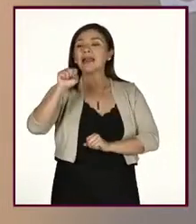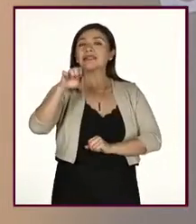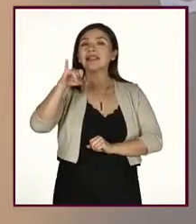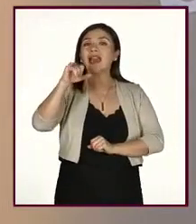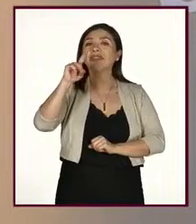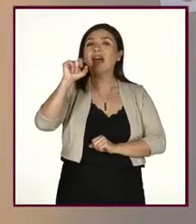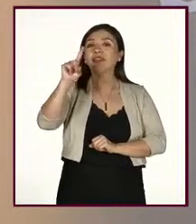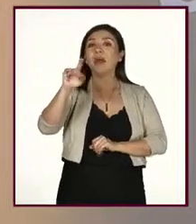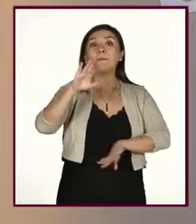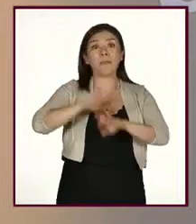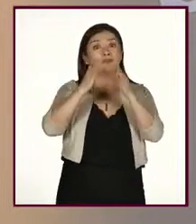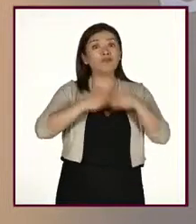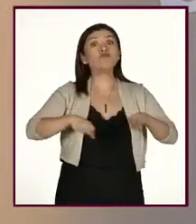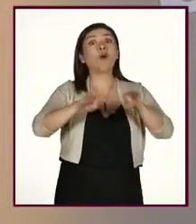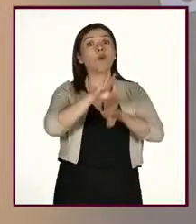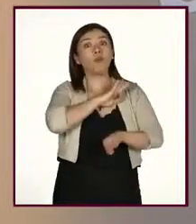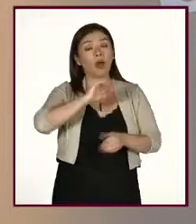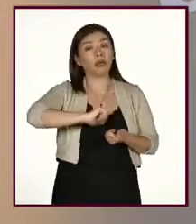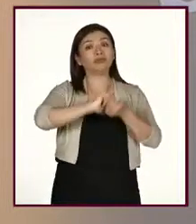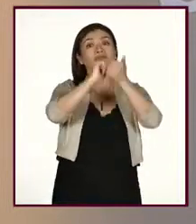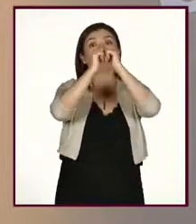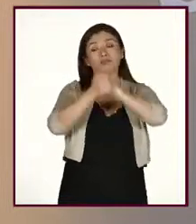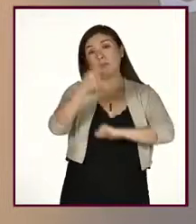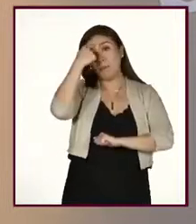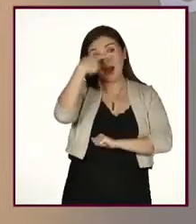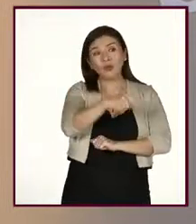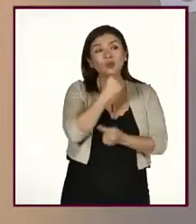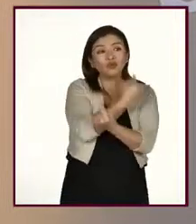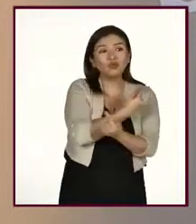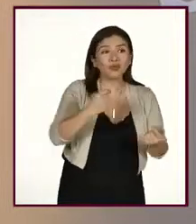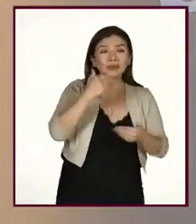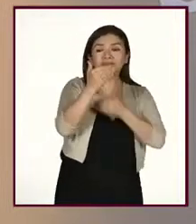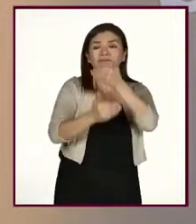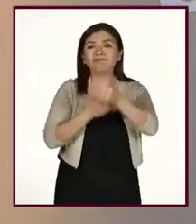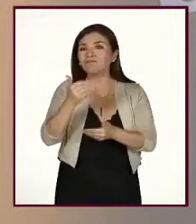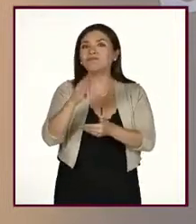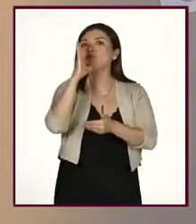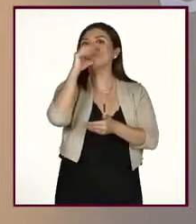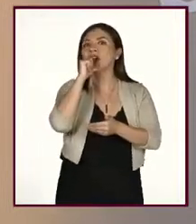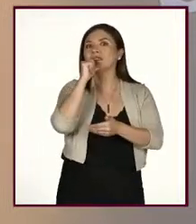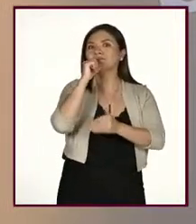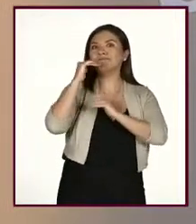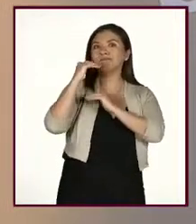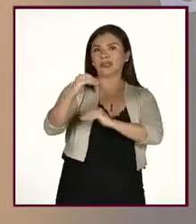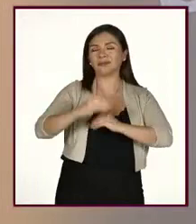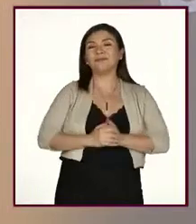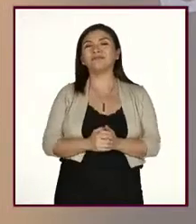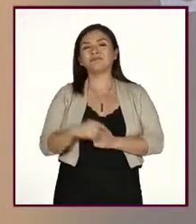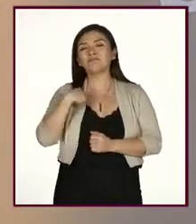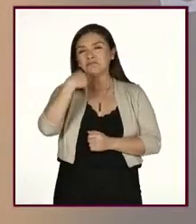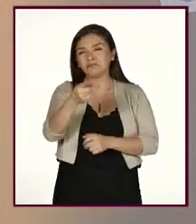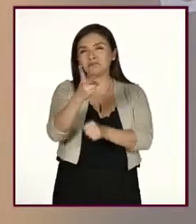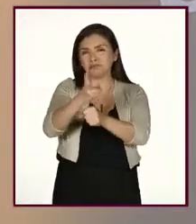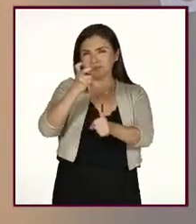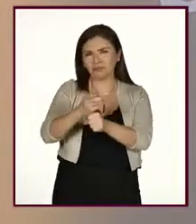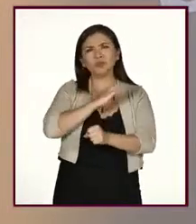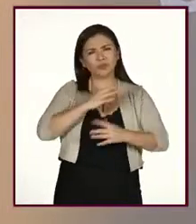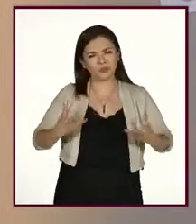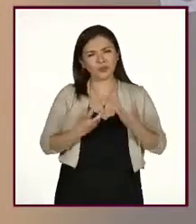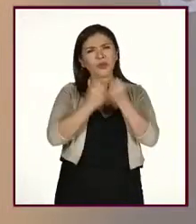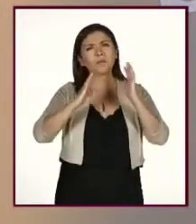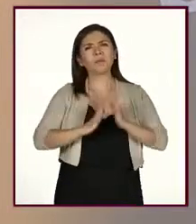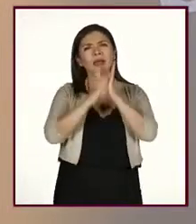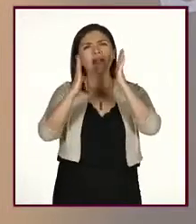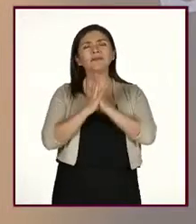de manera importante el desarrollo de la infancia o de la adolescencia. Y les invito a participar con la